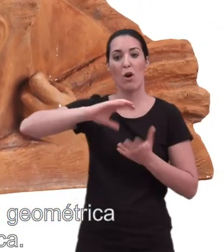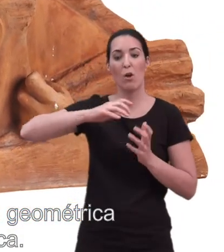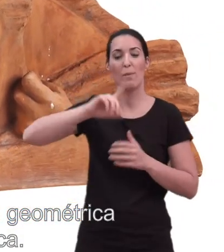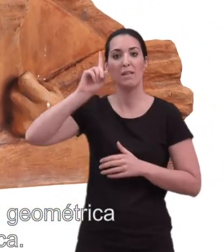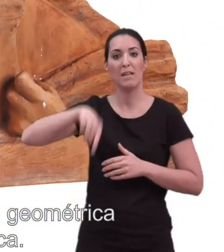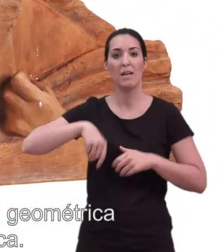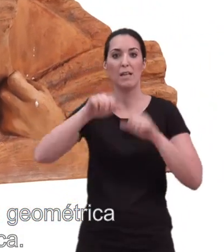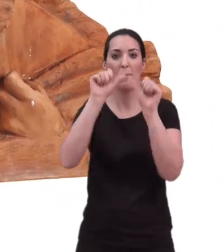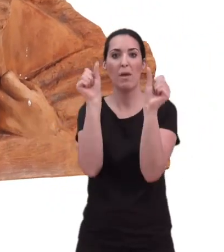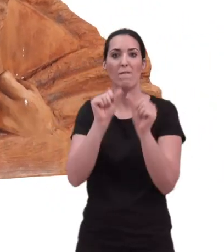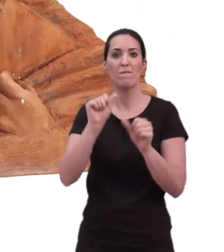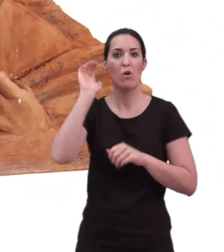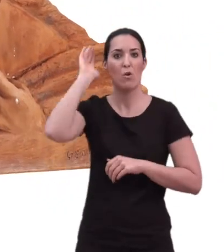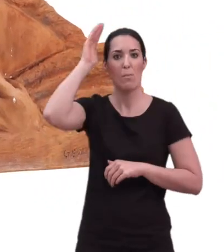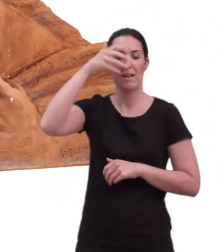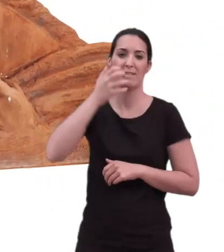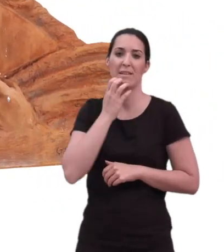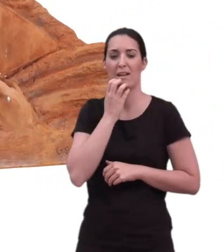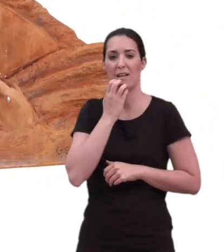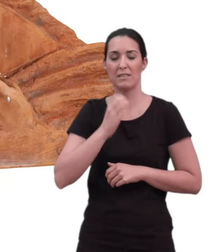clásica.